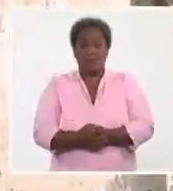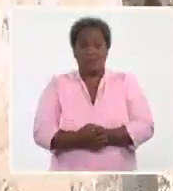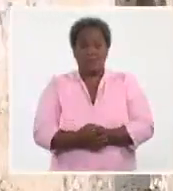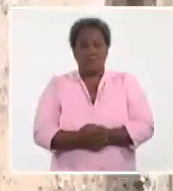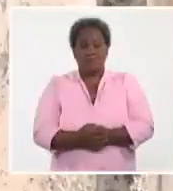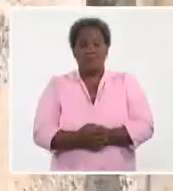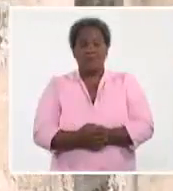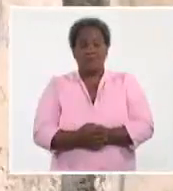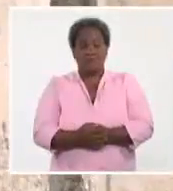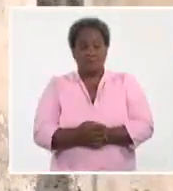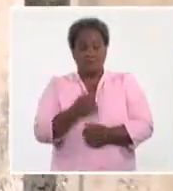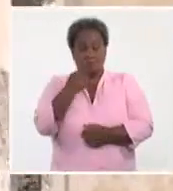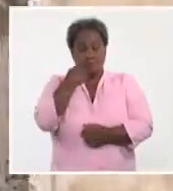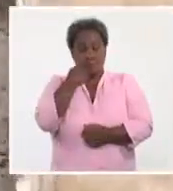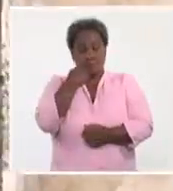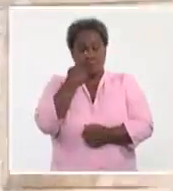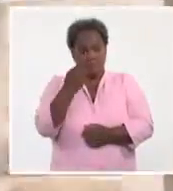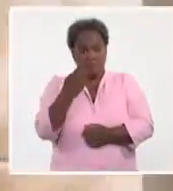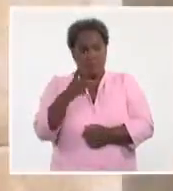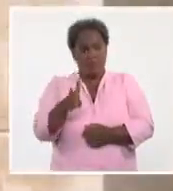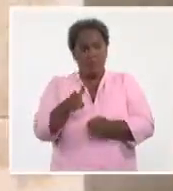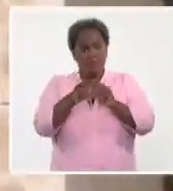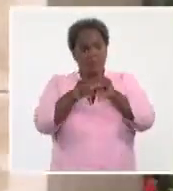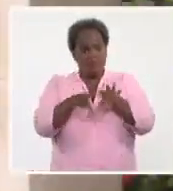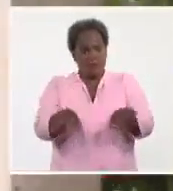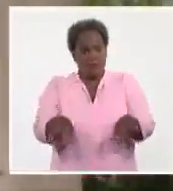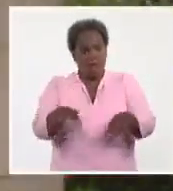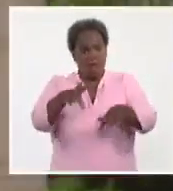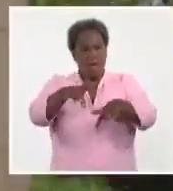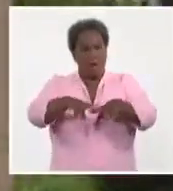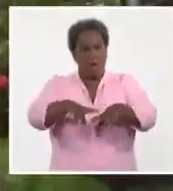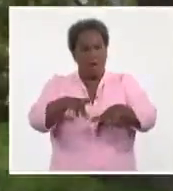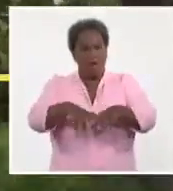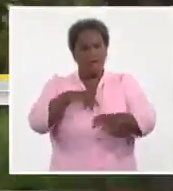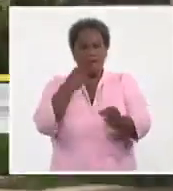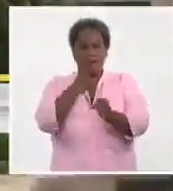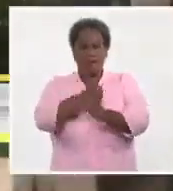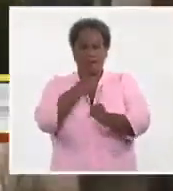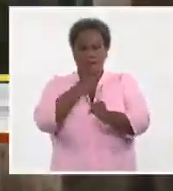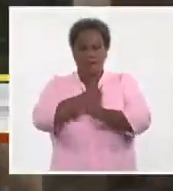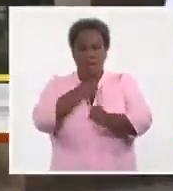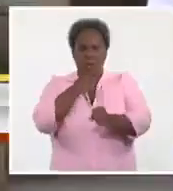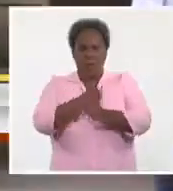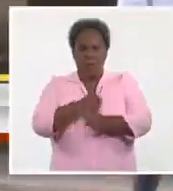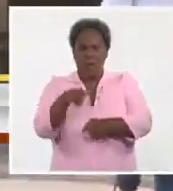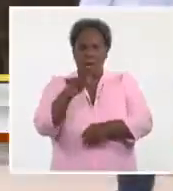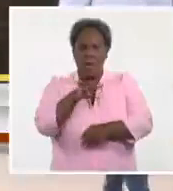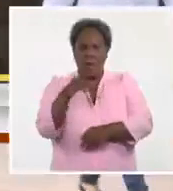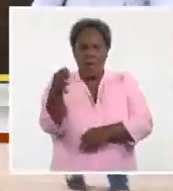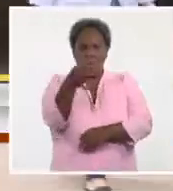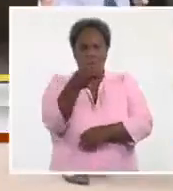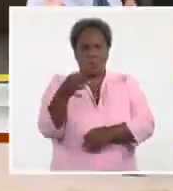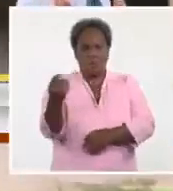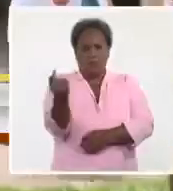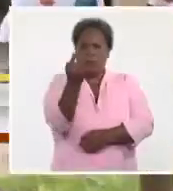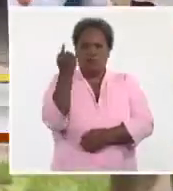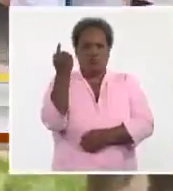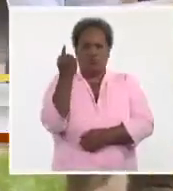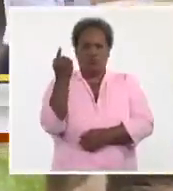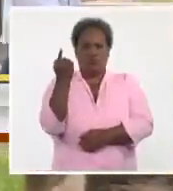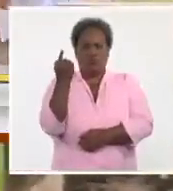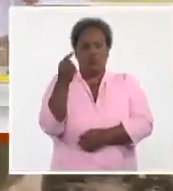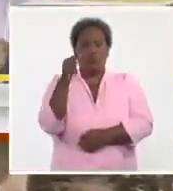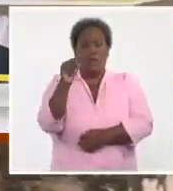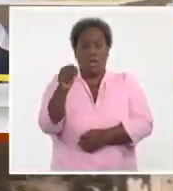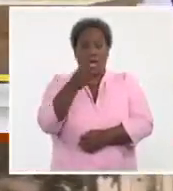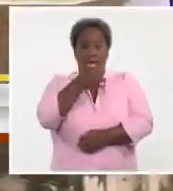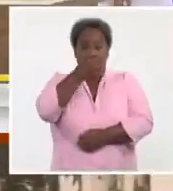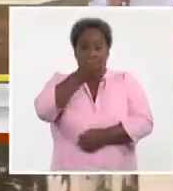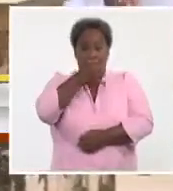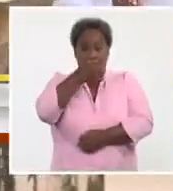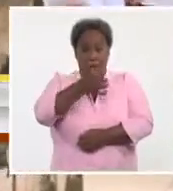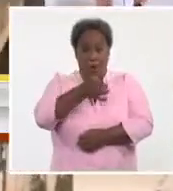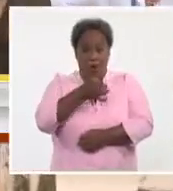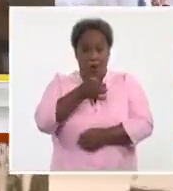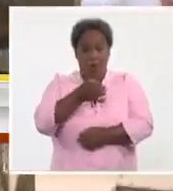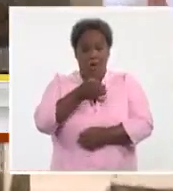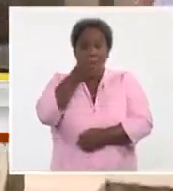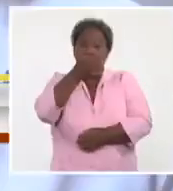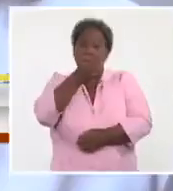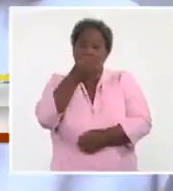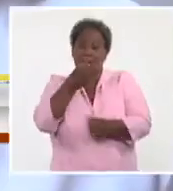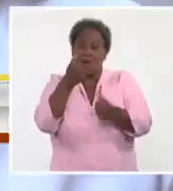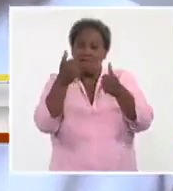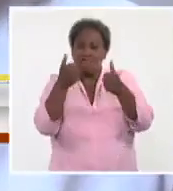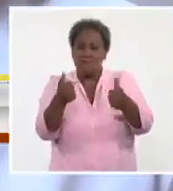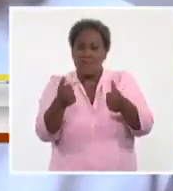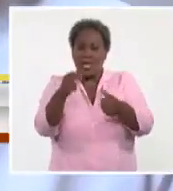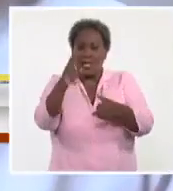Desde el punto de vista epidemiológico, La Habana se trabaja como un solo municipio, insiste en aclarar la directora del Centro